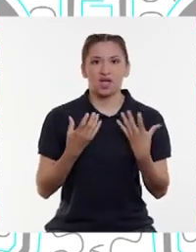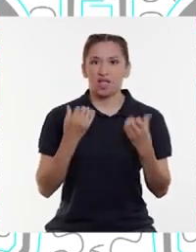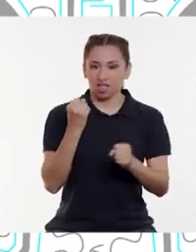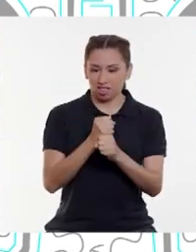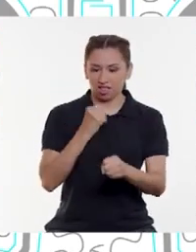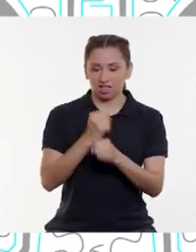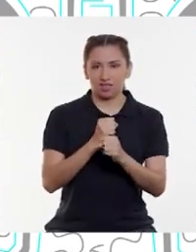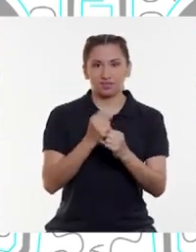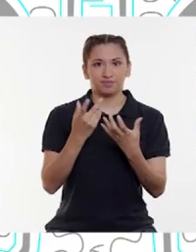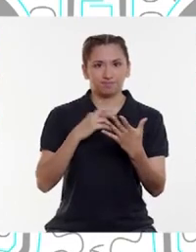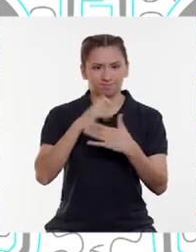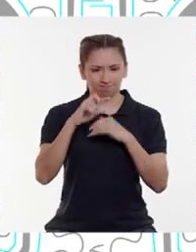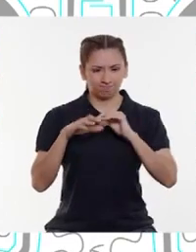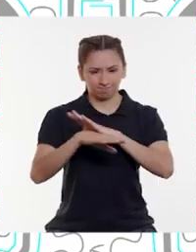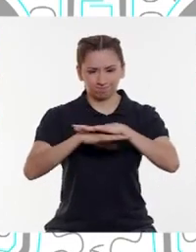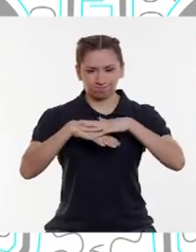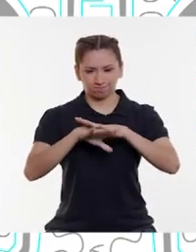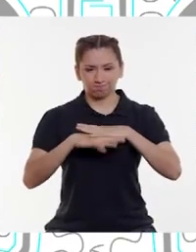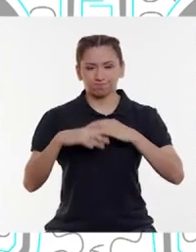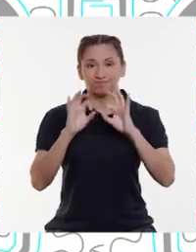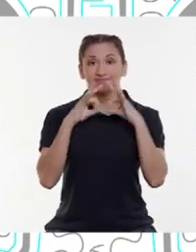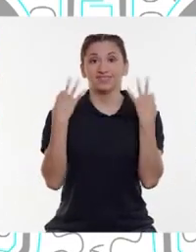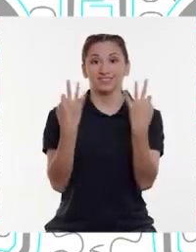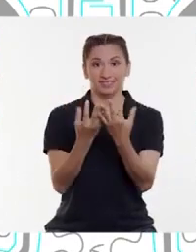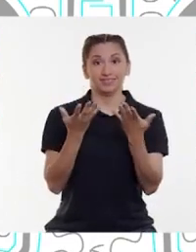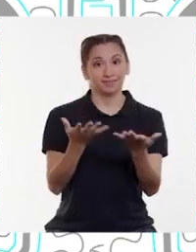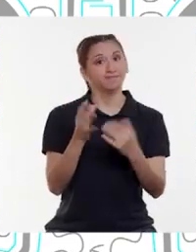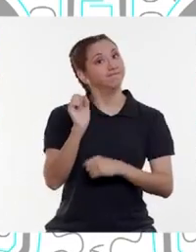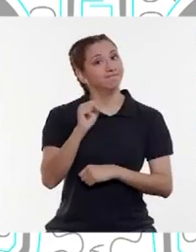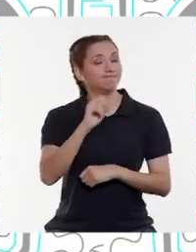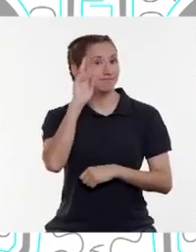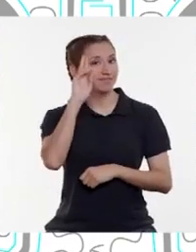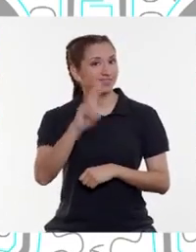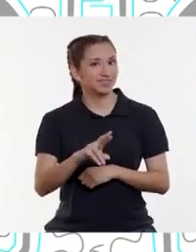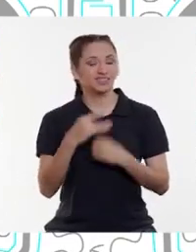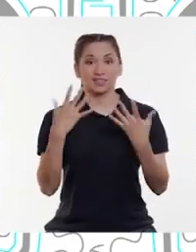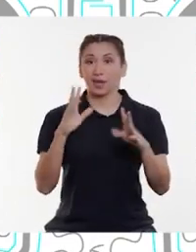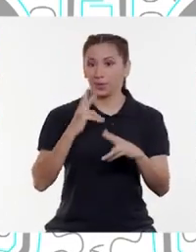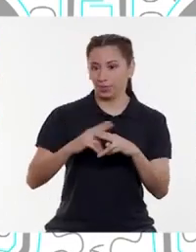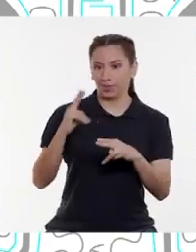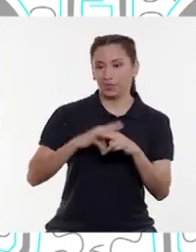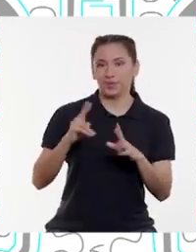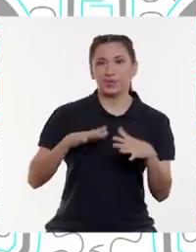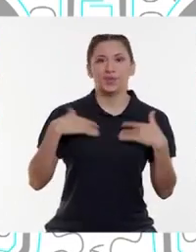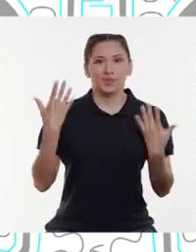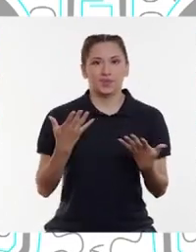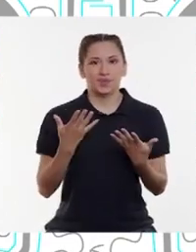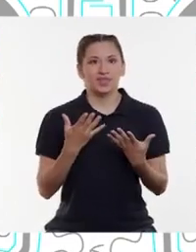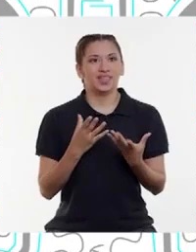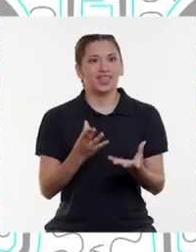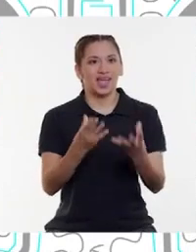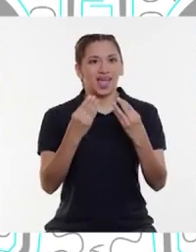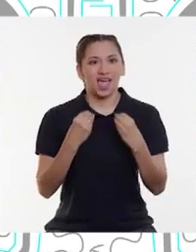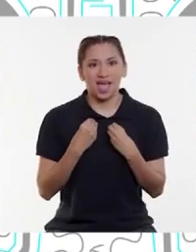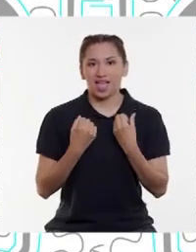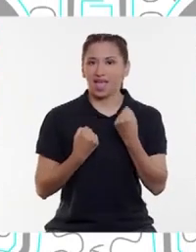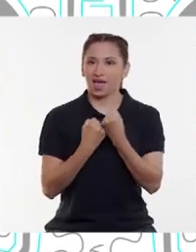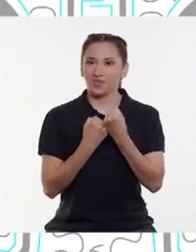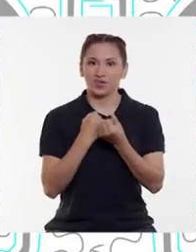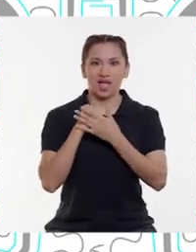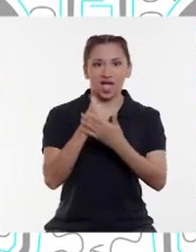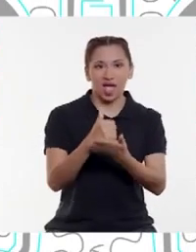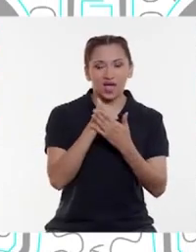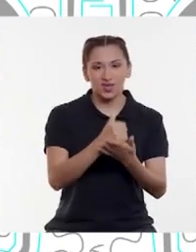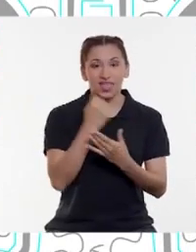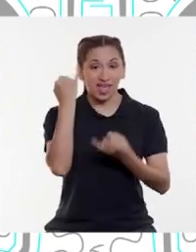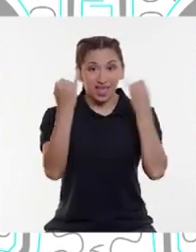elaborar un plan de negocio familiar. Sí, tienes razón. Ya pronto podremos aportar con ideas a nuestras familias sobre